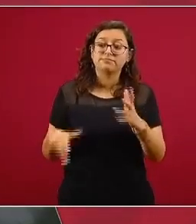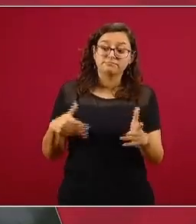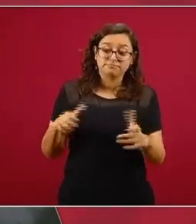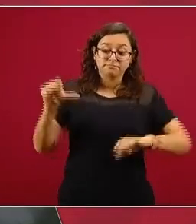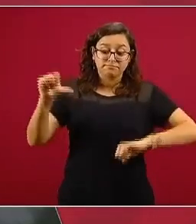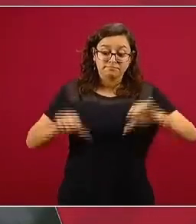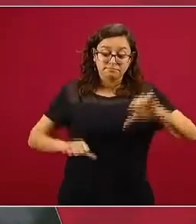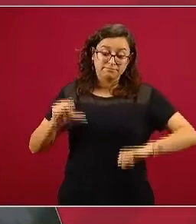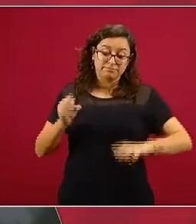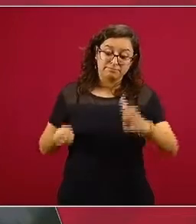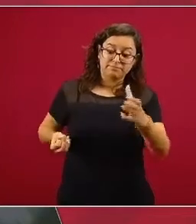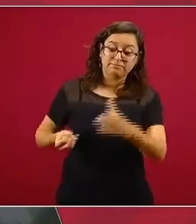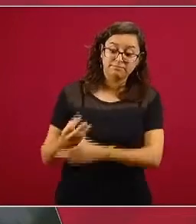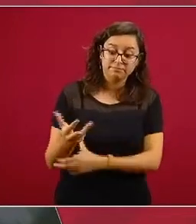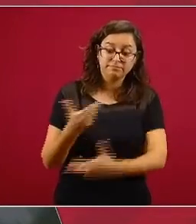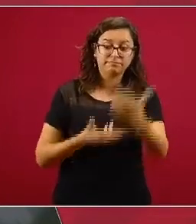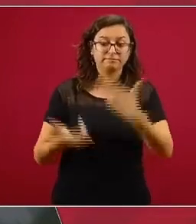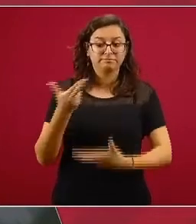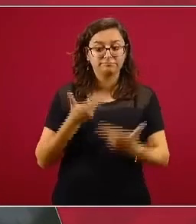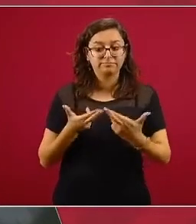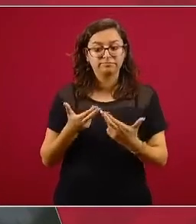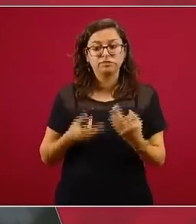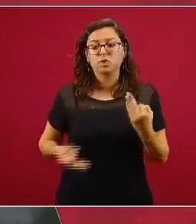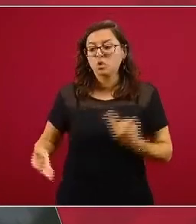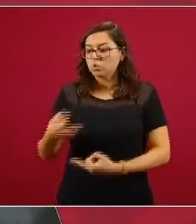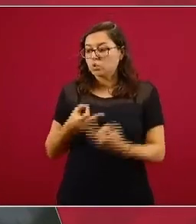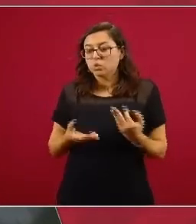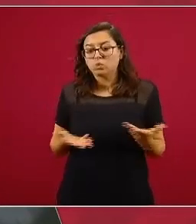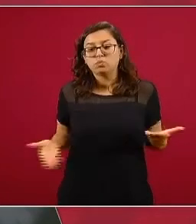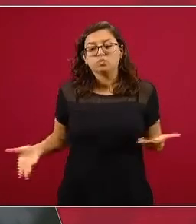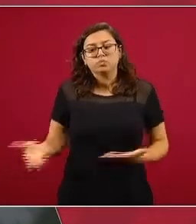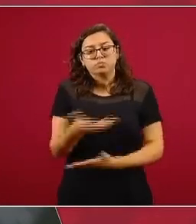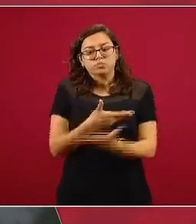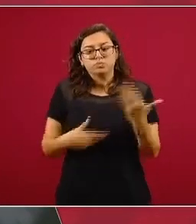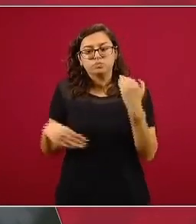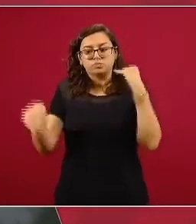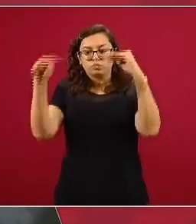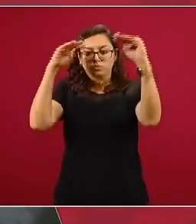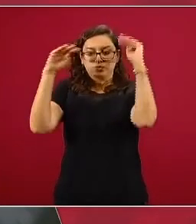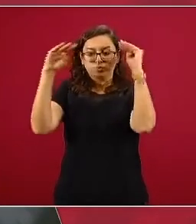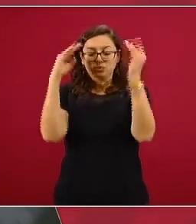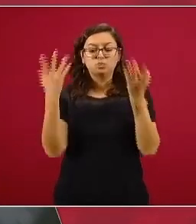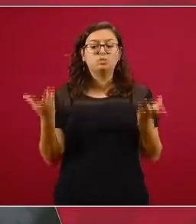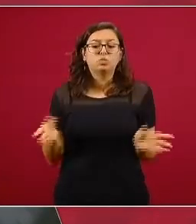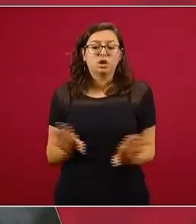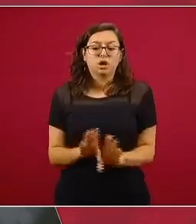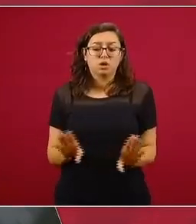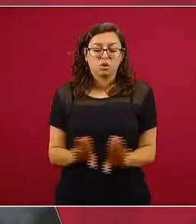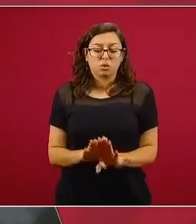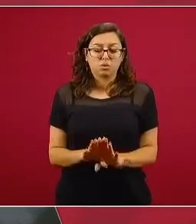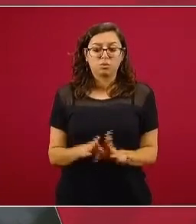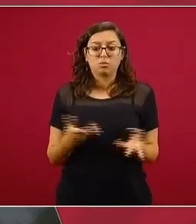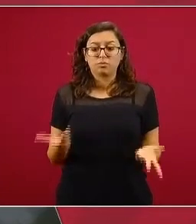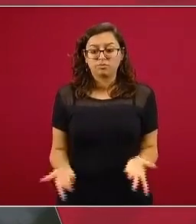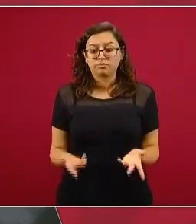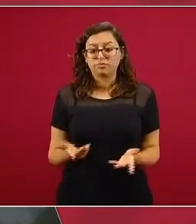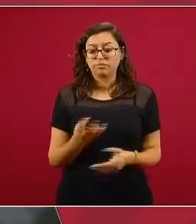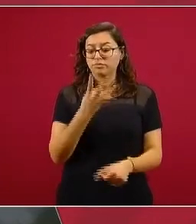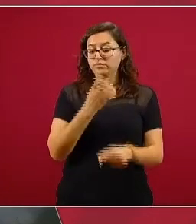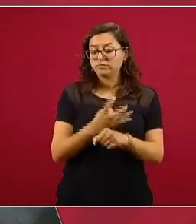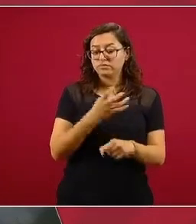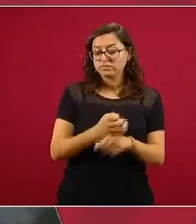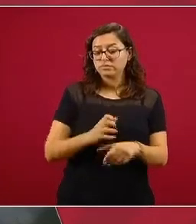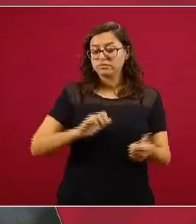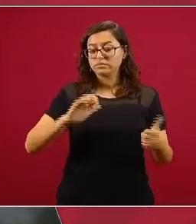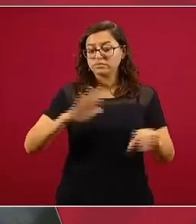fue para compartir reflexiones sobre las implicaciones de la agenda de la Cuarta